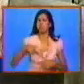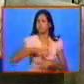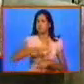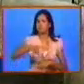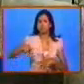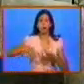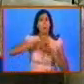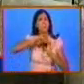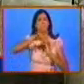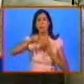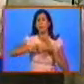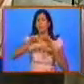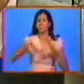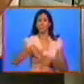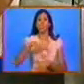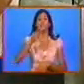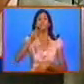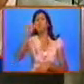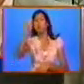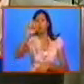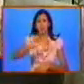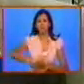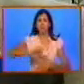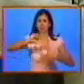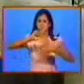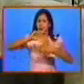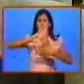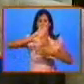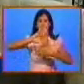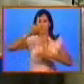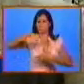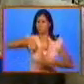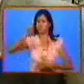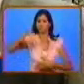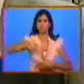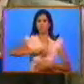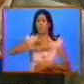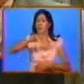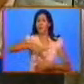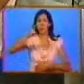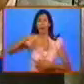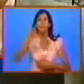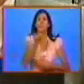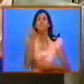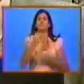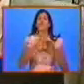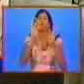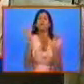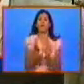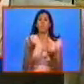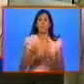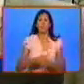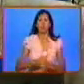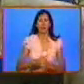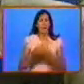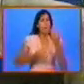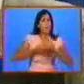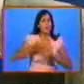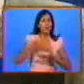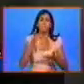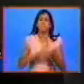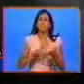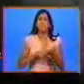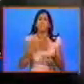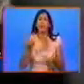el continente de norte a sur y de este a oeste, buscando las claves para explicarse la realidad